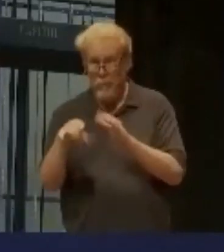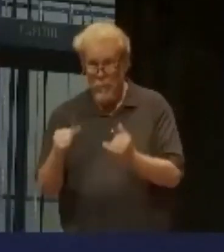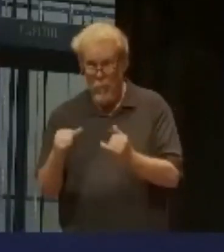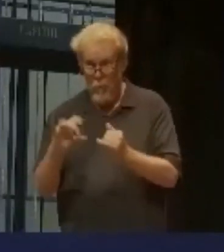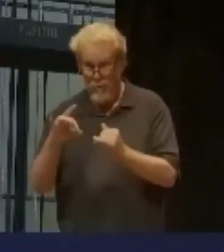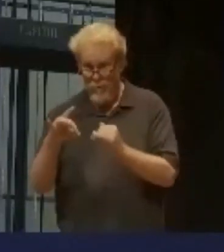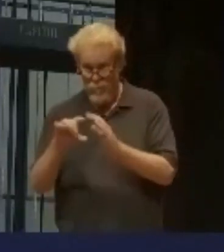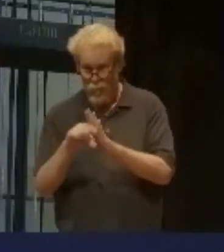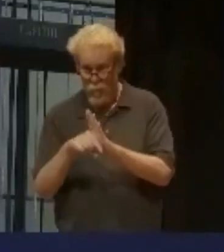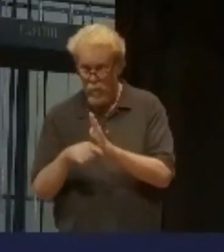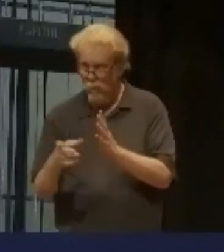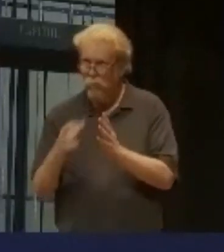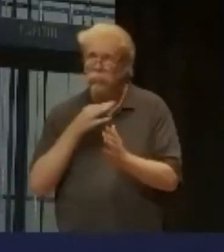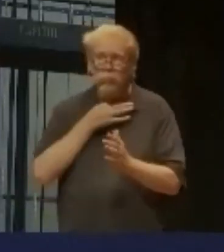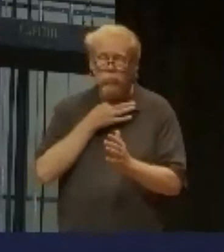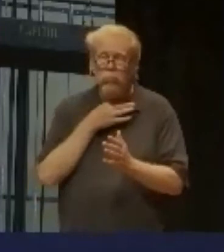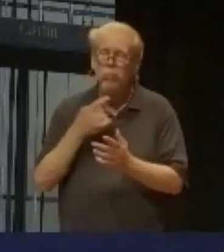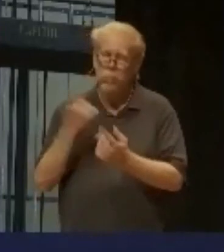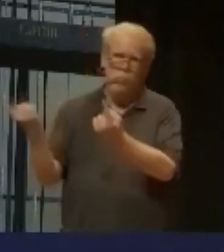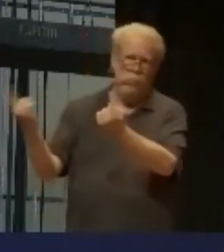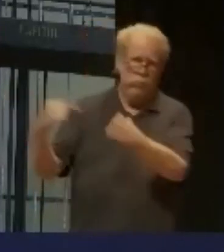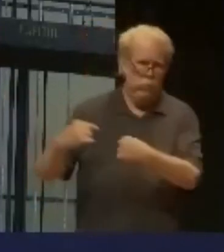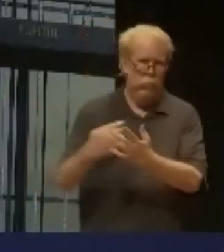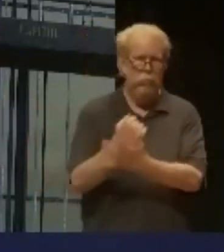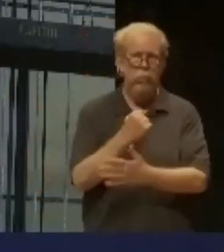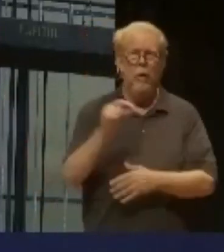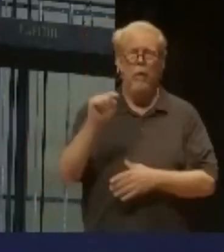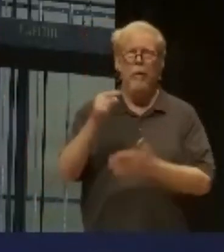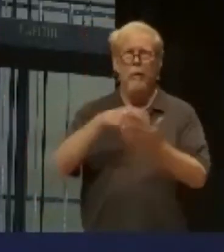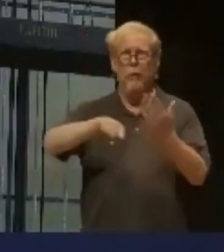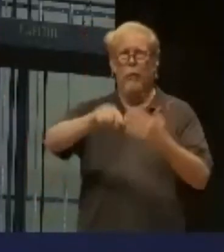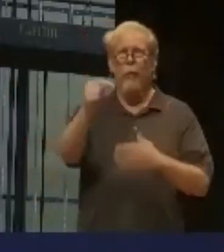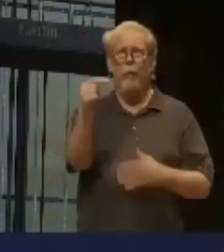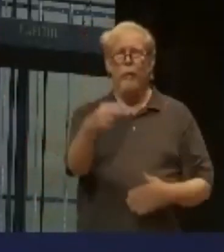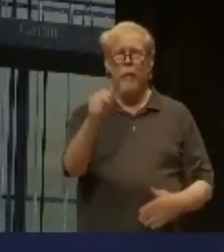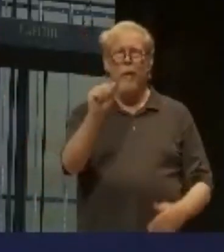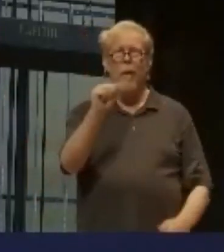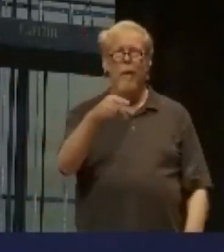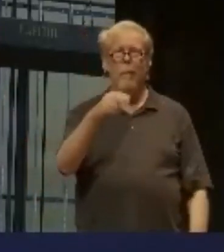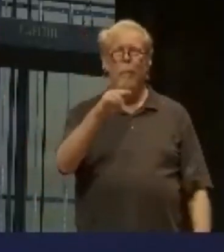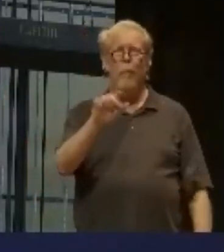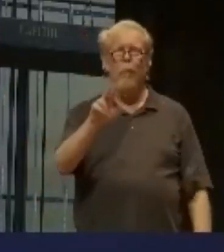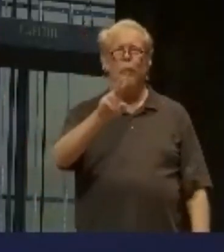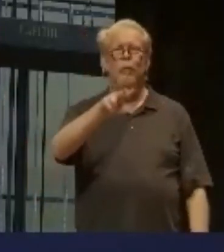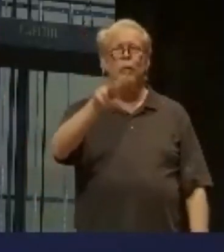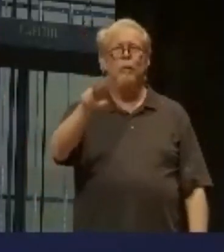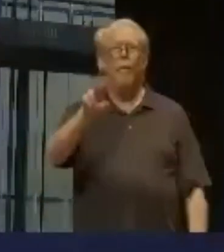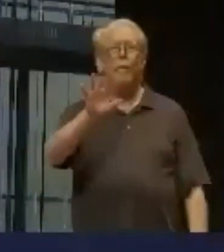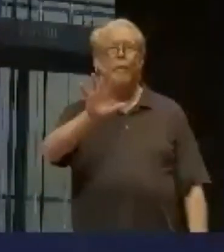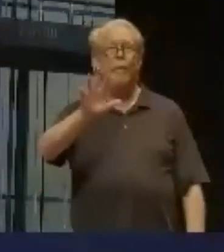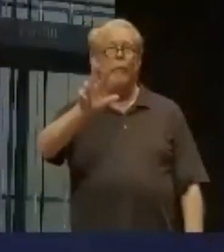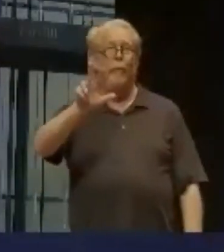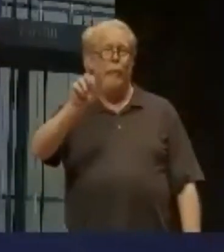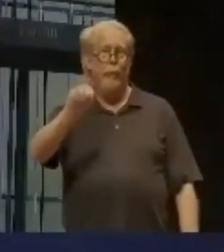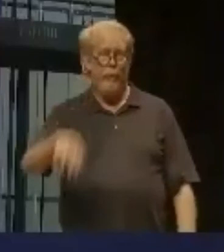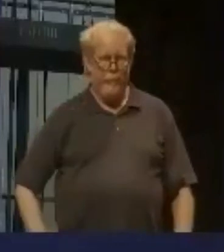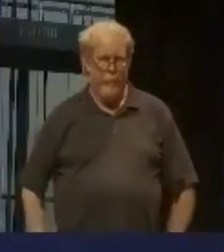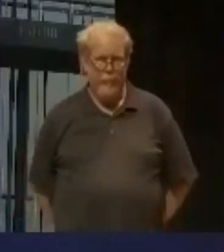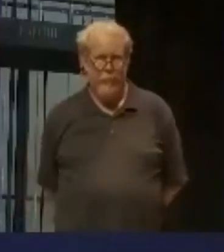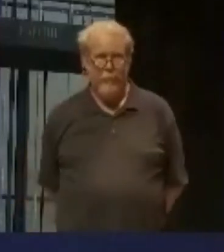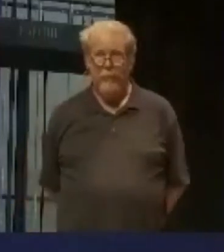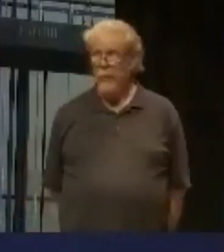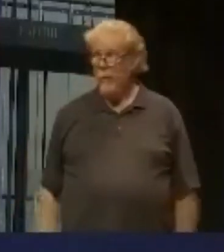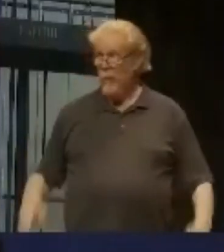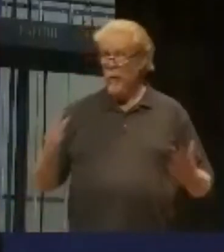bueno, es el momento perfecto para que vengan a hacerlas nuevamente el jueves 22 de abril a las 5:30.